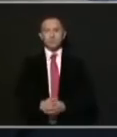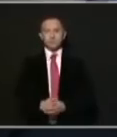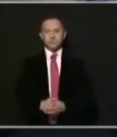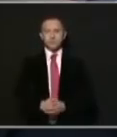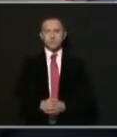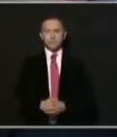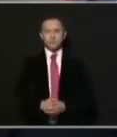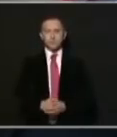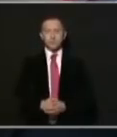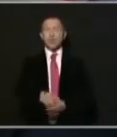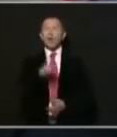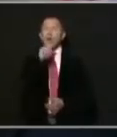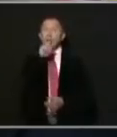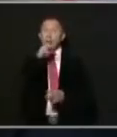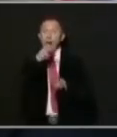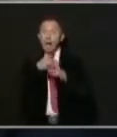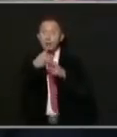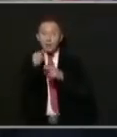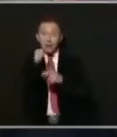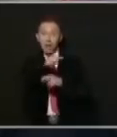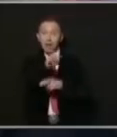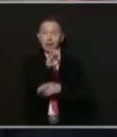Incluye Ensenada.